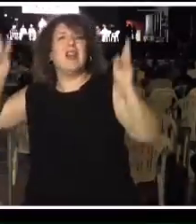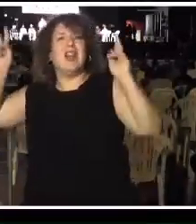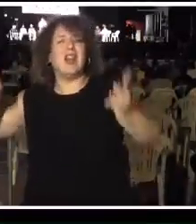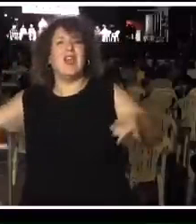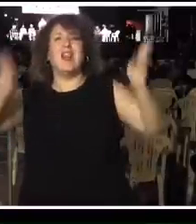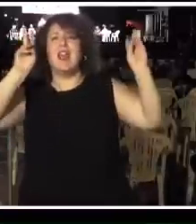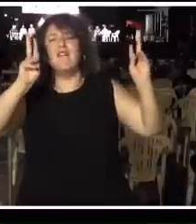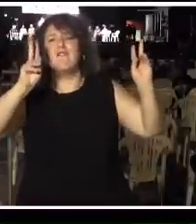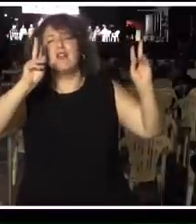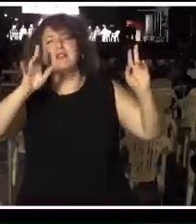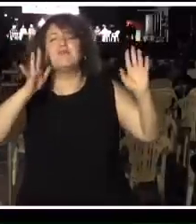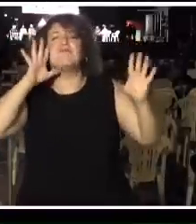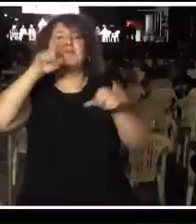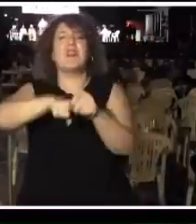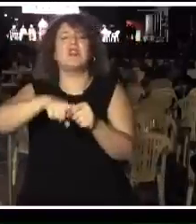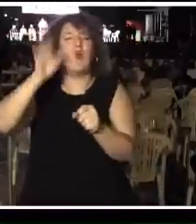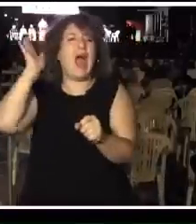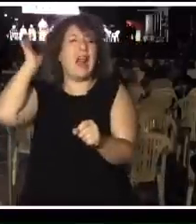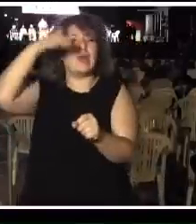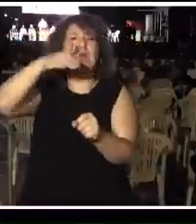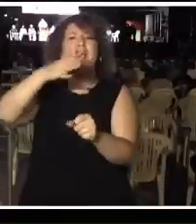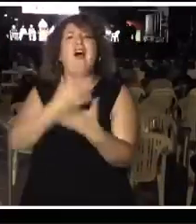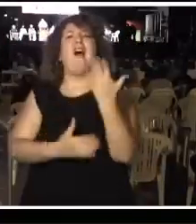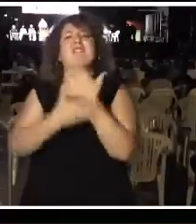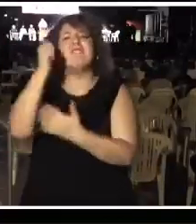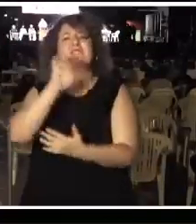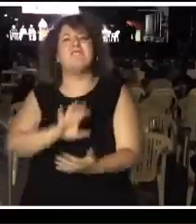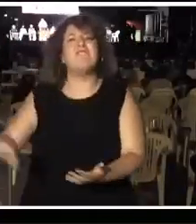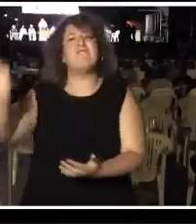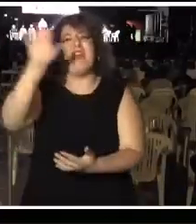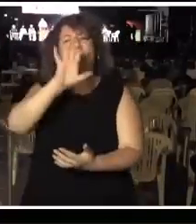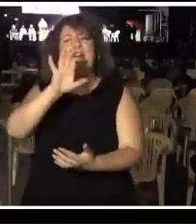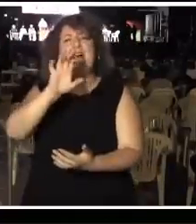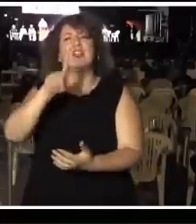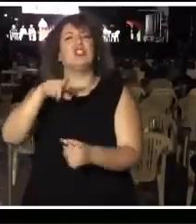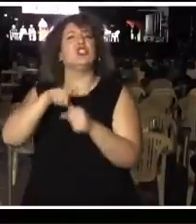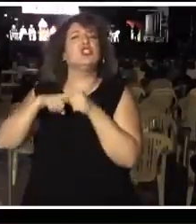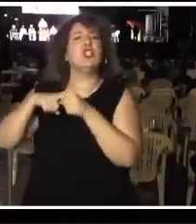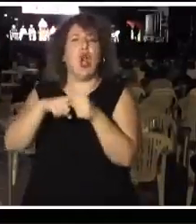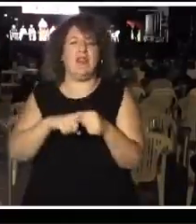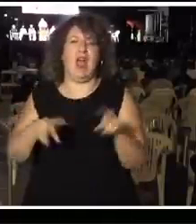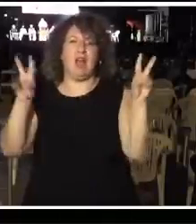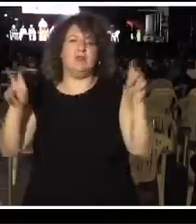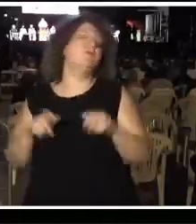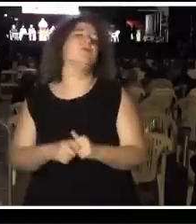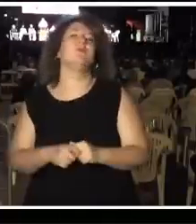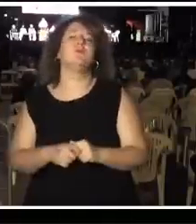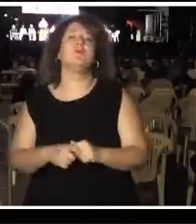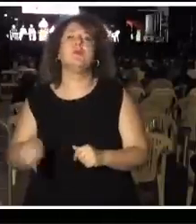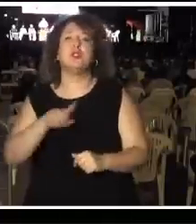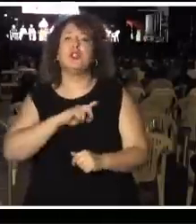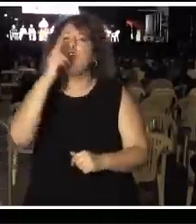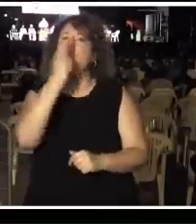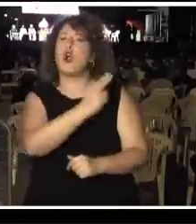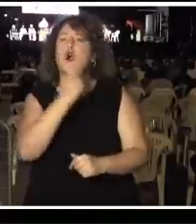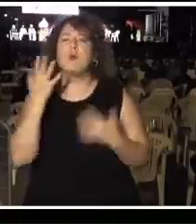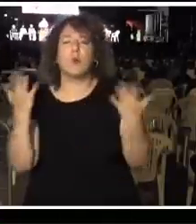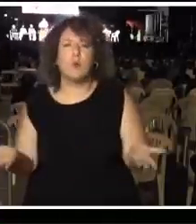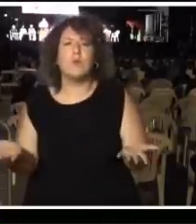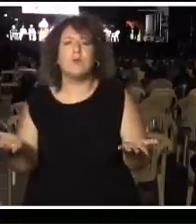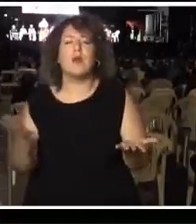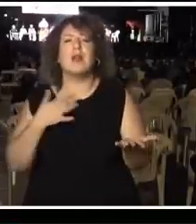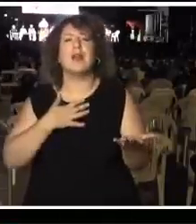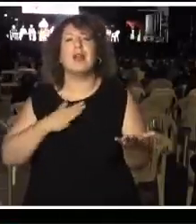una república federal y solidaria. Nos comprometemos a dar un nuevo impulso al